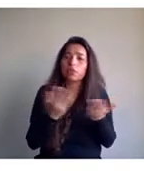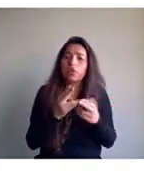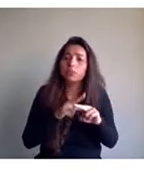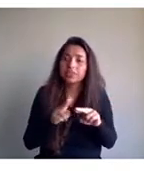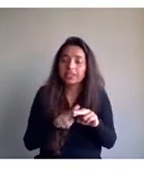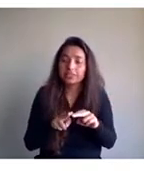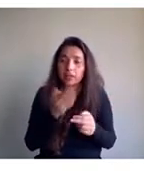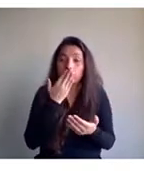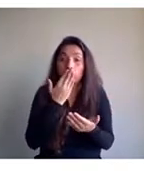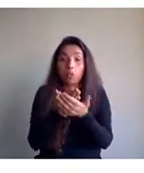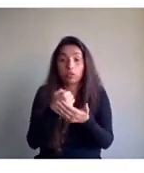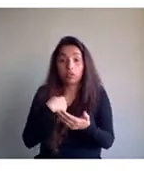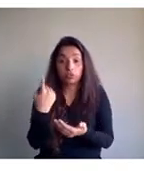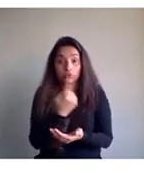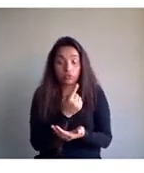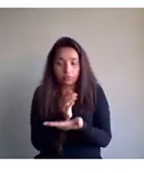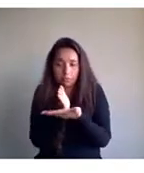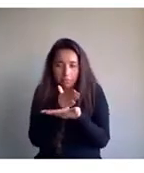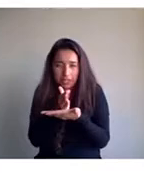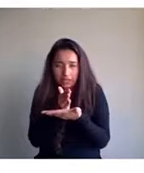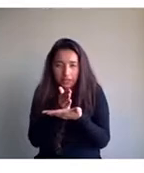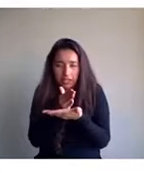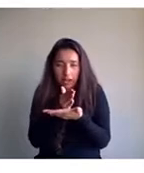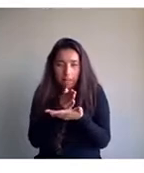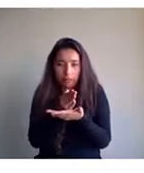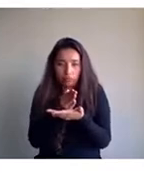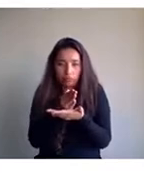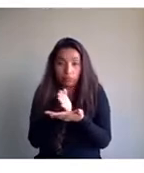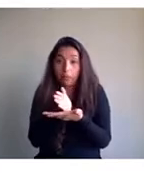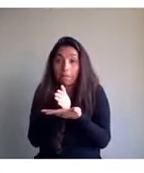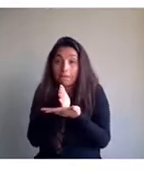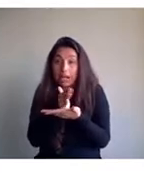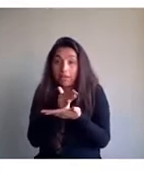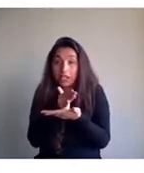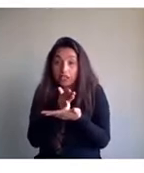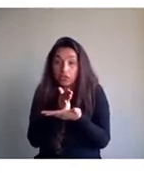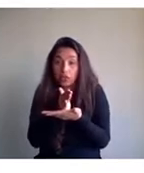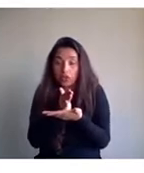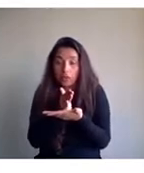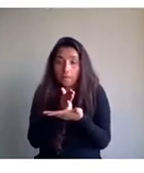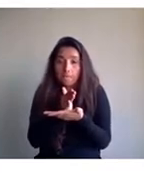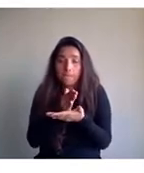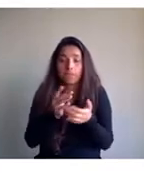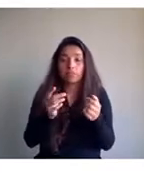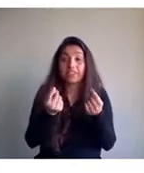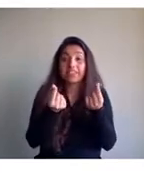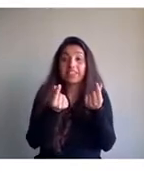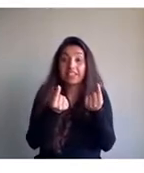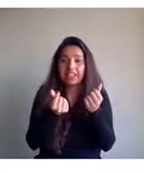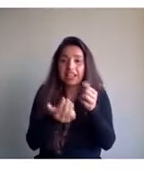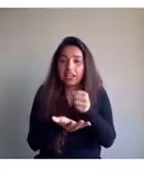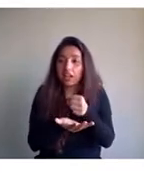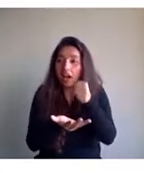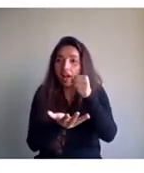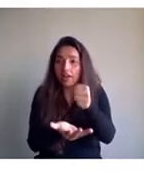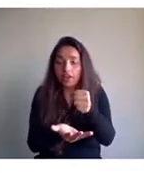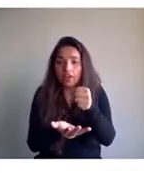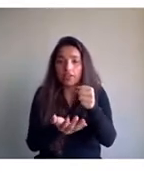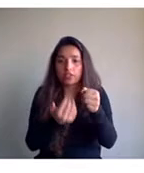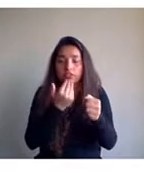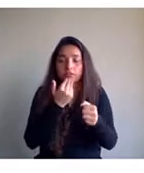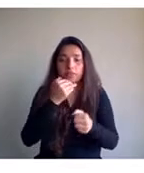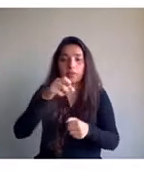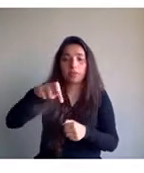presupuestos de los estados y en los presupuestos del estado a nivel nacional y a nivel regional departamental municipal